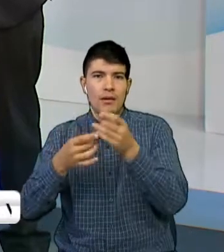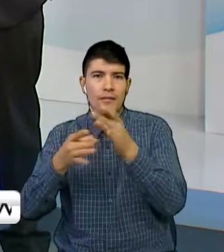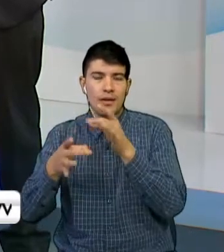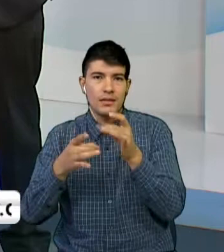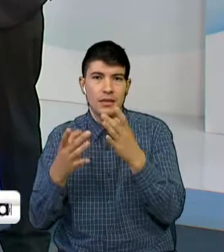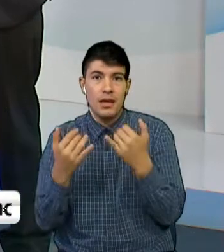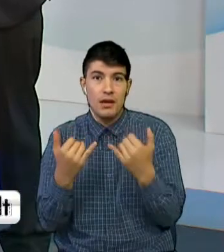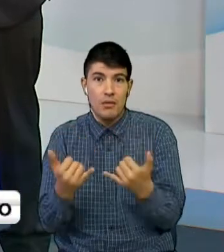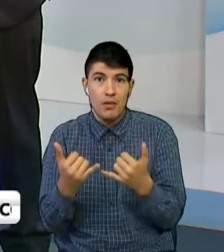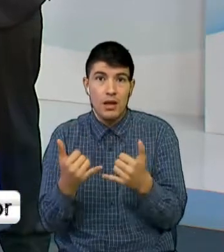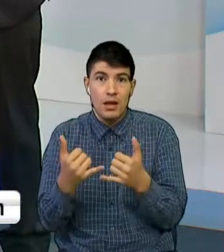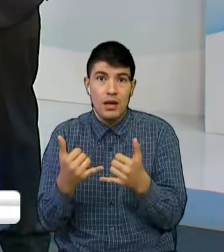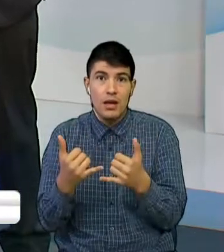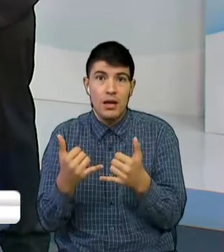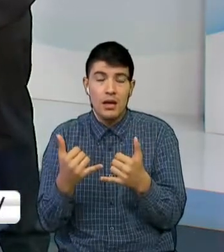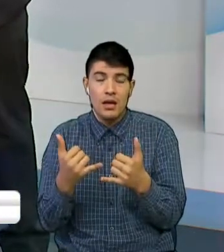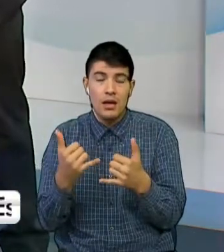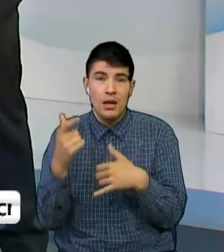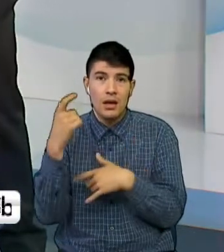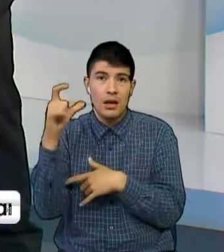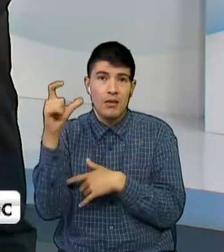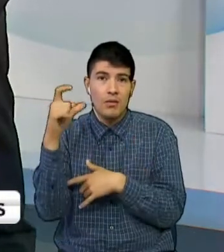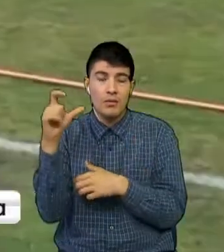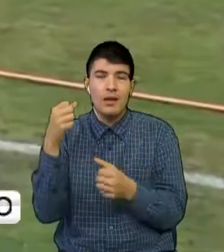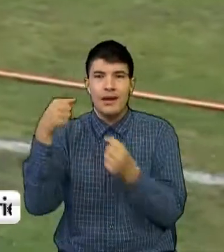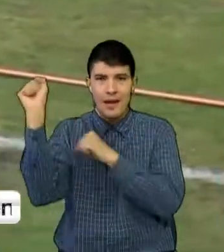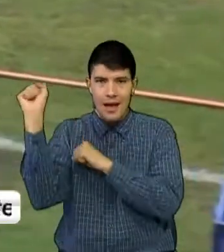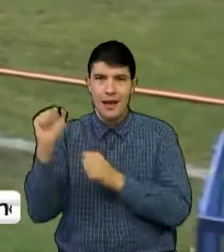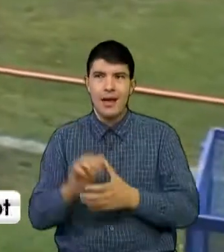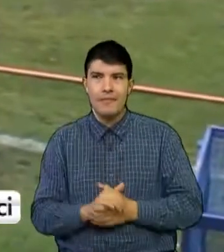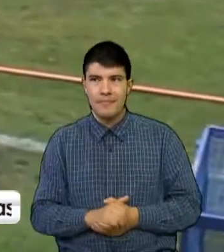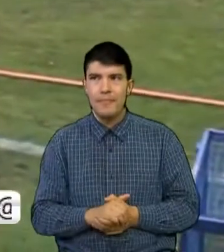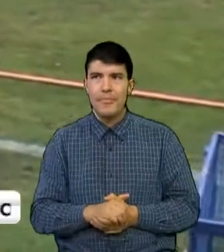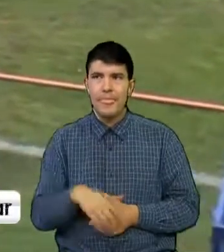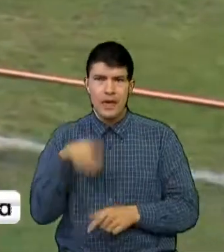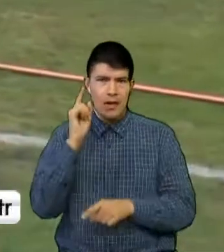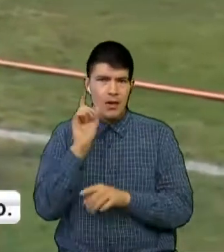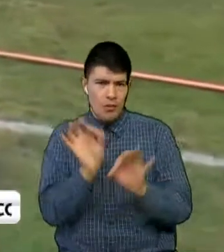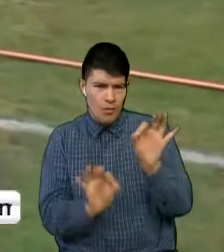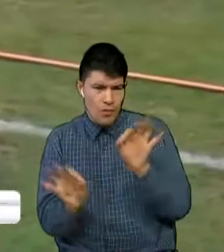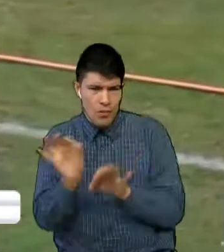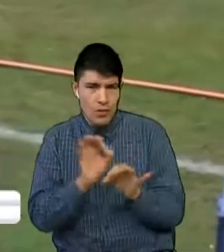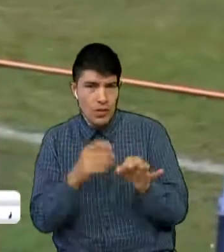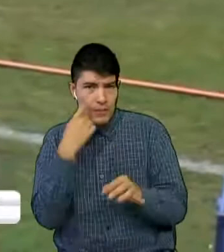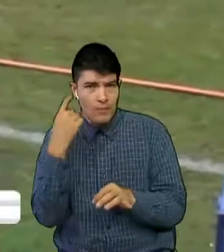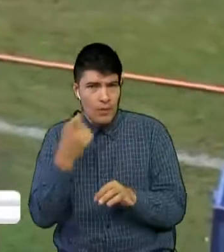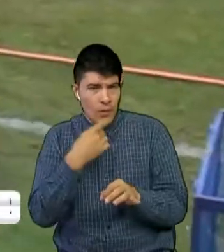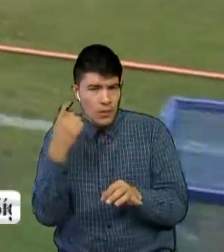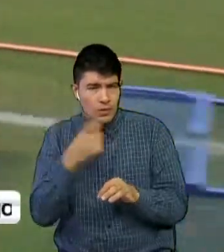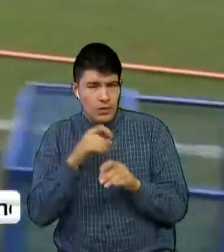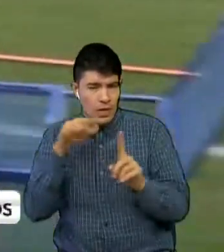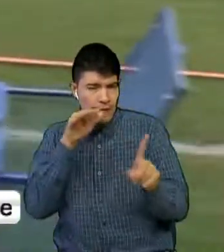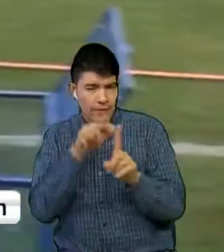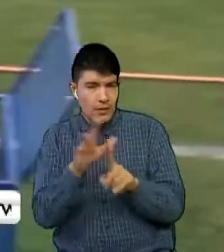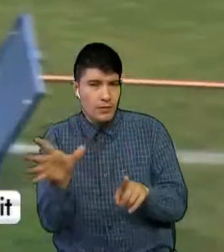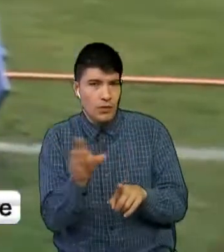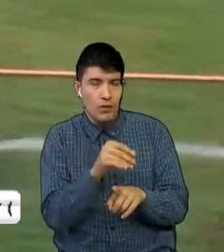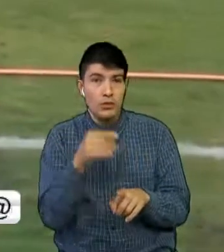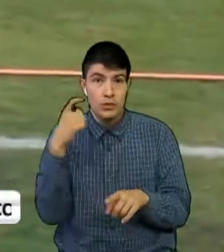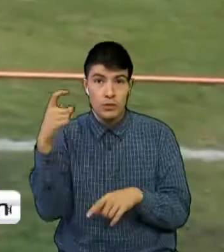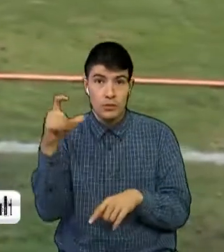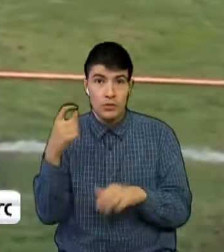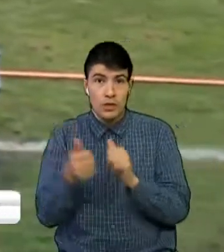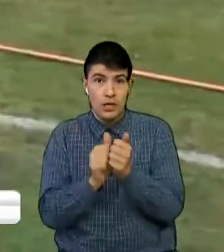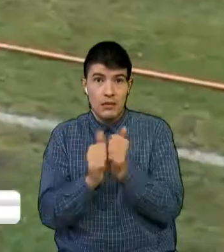la victoria es para los cucuteños con orden y buscando desequilibrar a través de las bandas cúcuta deportivo